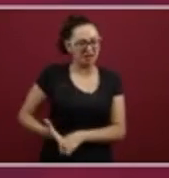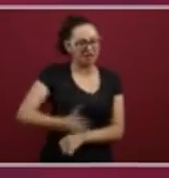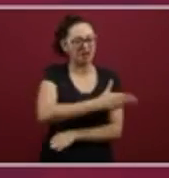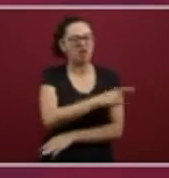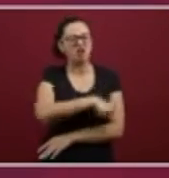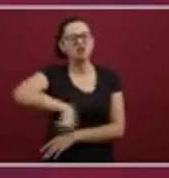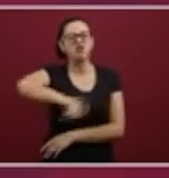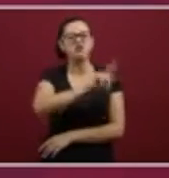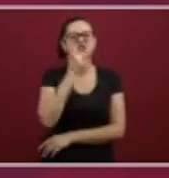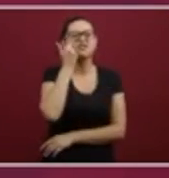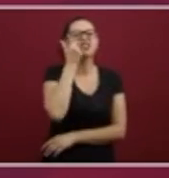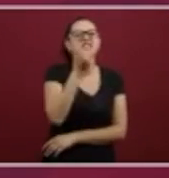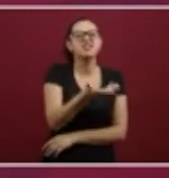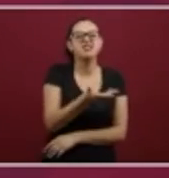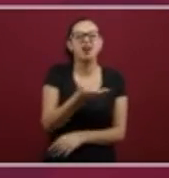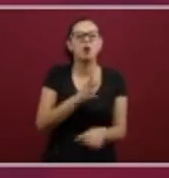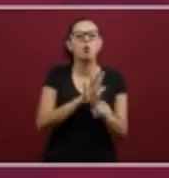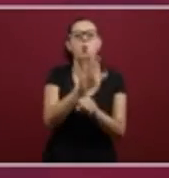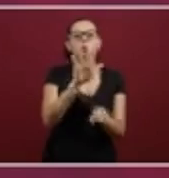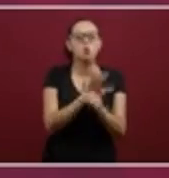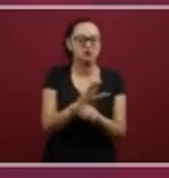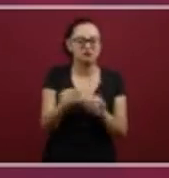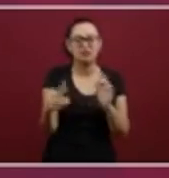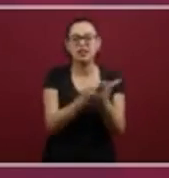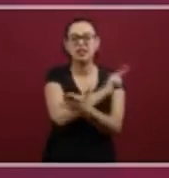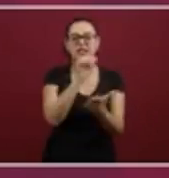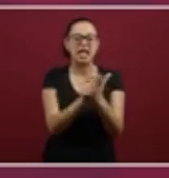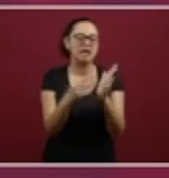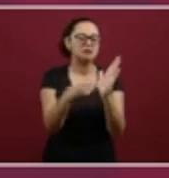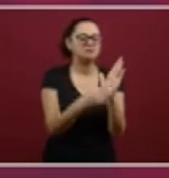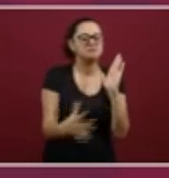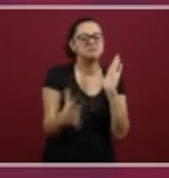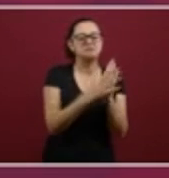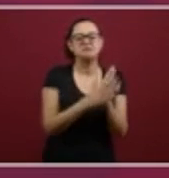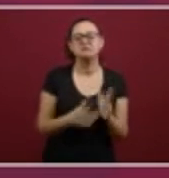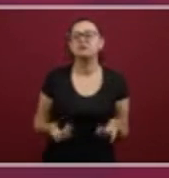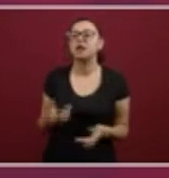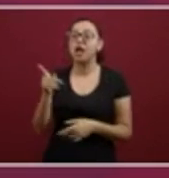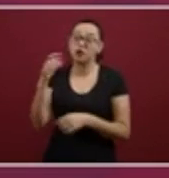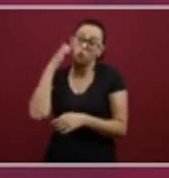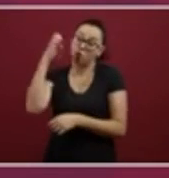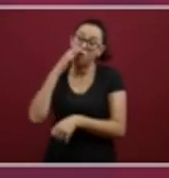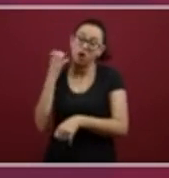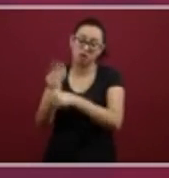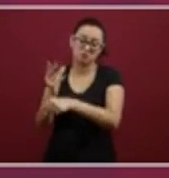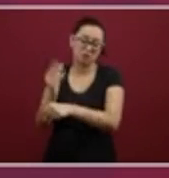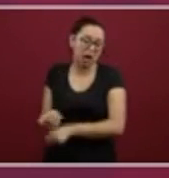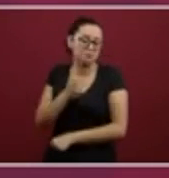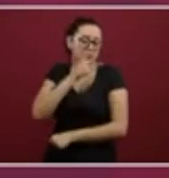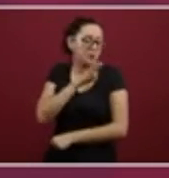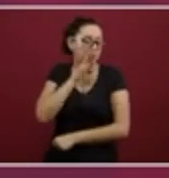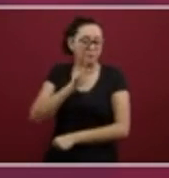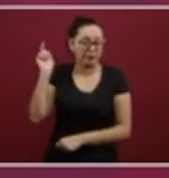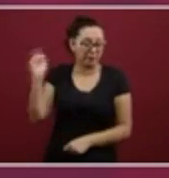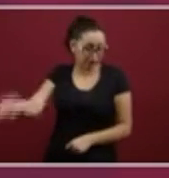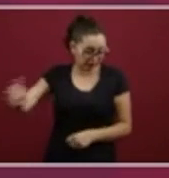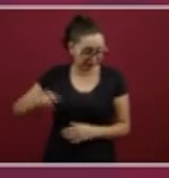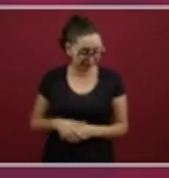el mantenimiento de las escuelas corriera por cuenta de los padres de